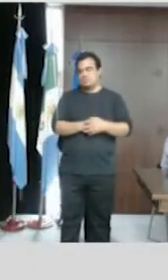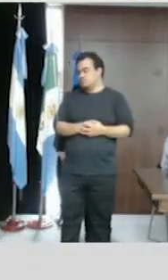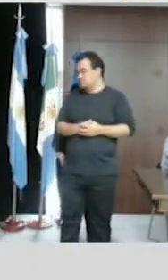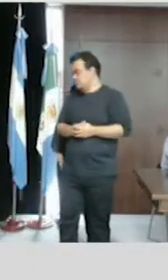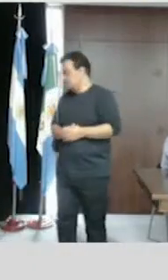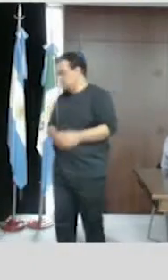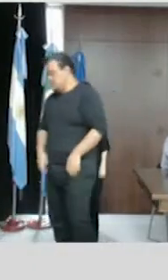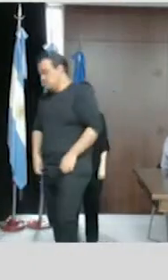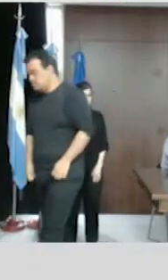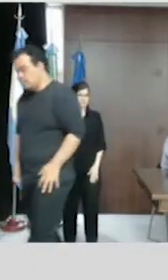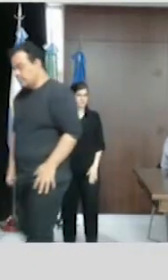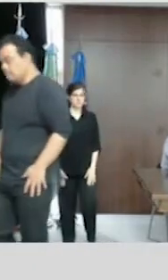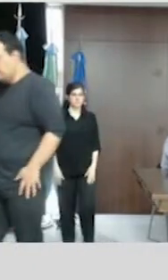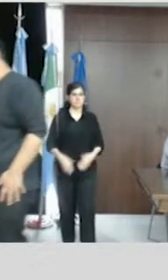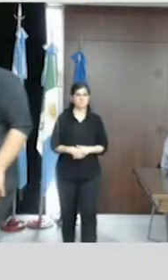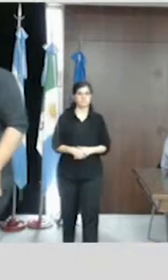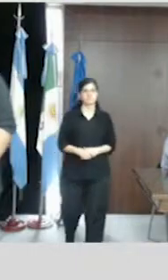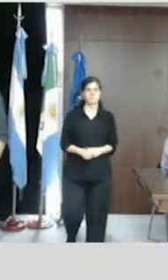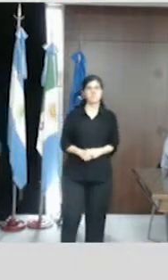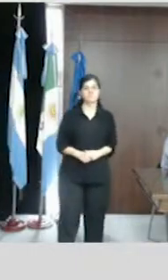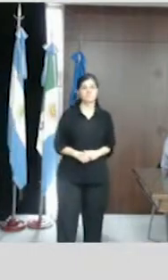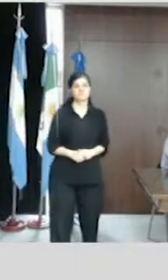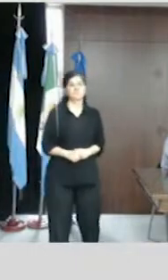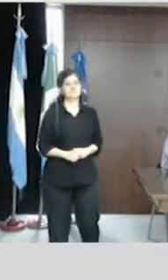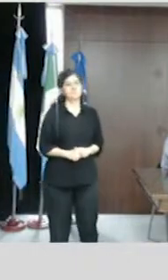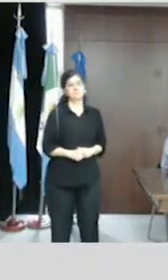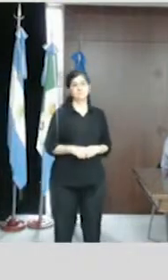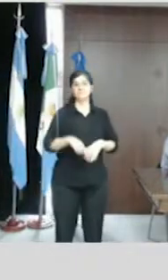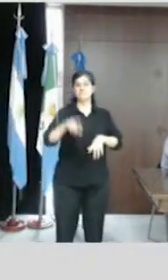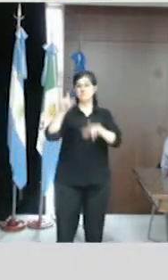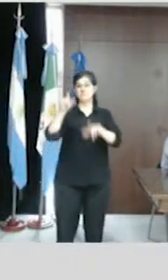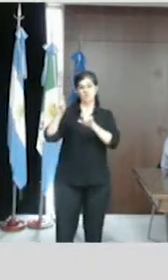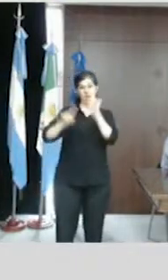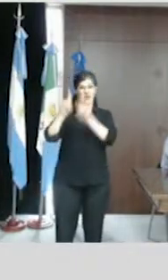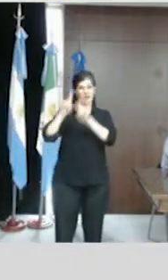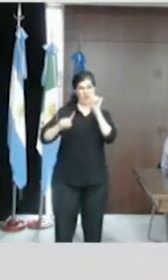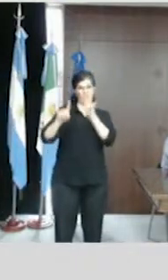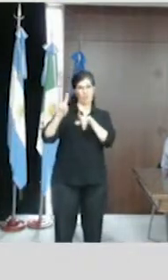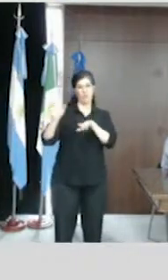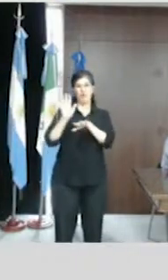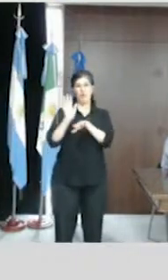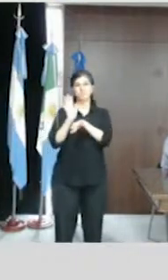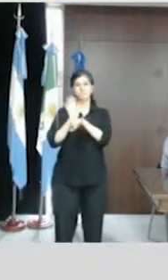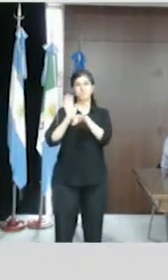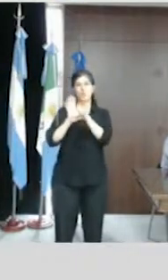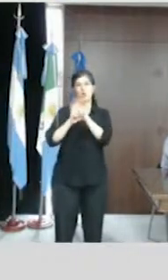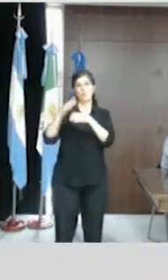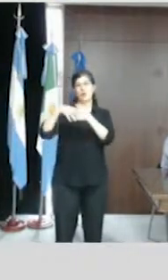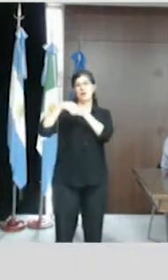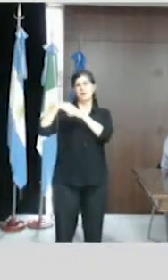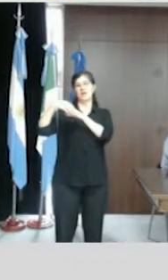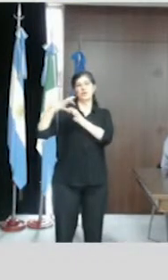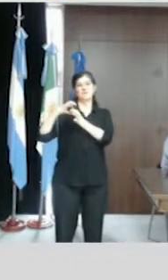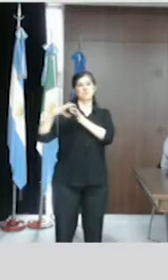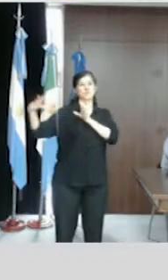frase célebre de me soltó la mano, porque ya no había más nada para hacer. Y